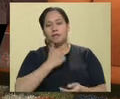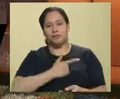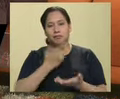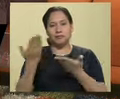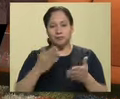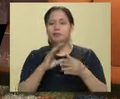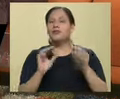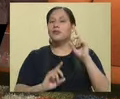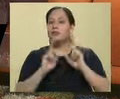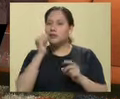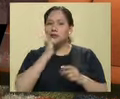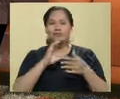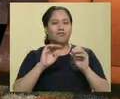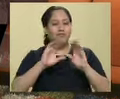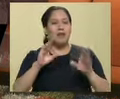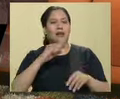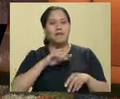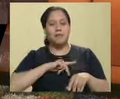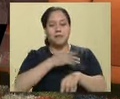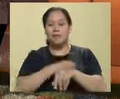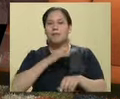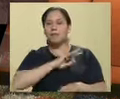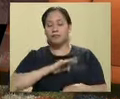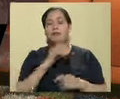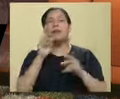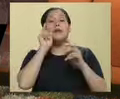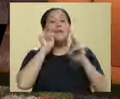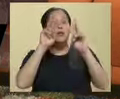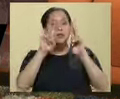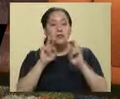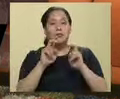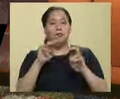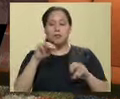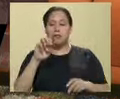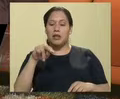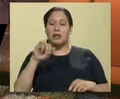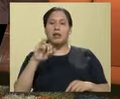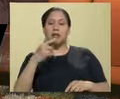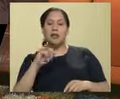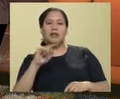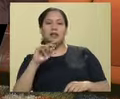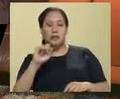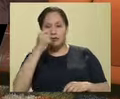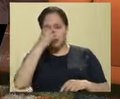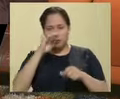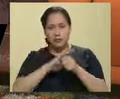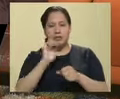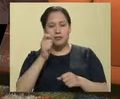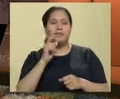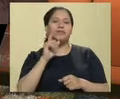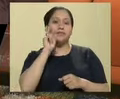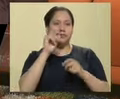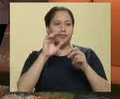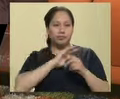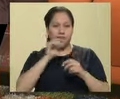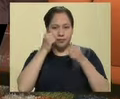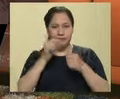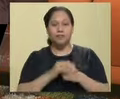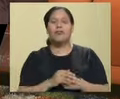Aclarando nuestras dudas, claro, para tener sí, una familia feliz. Así y bueno, es. El tema de mañana, meningitis, que no se lo pueden perder. Por supuesto. Muchas gracias, feliz